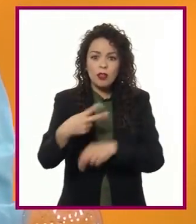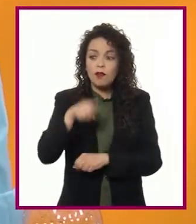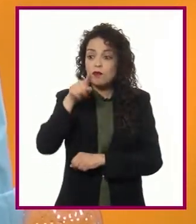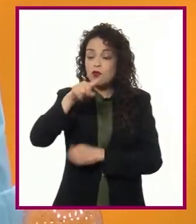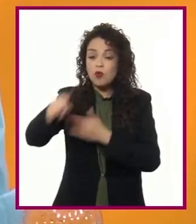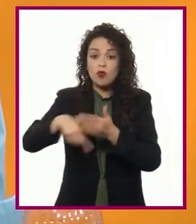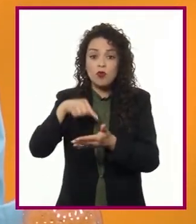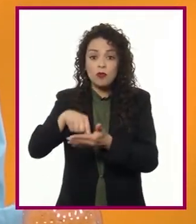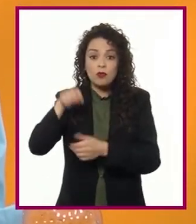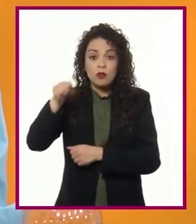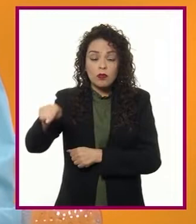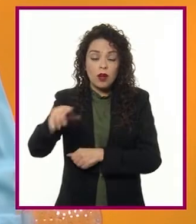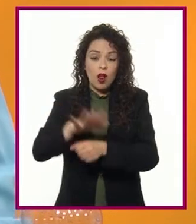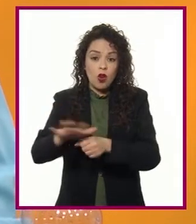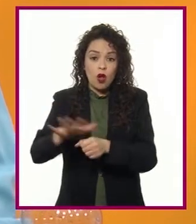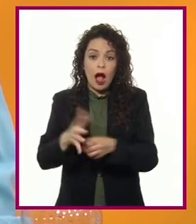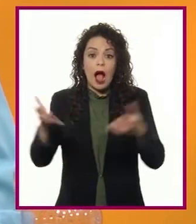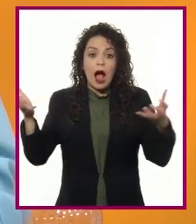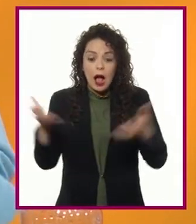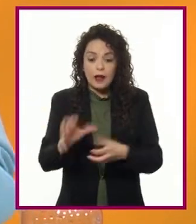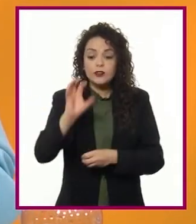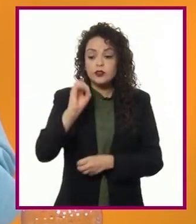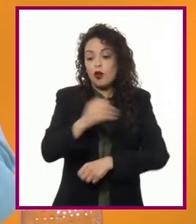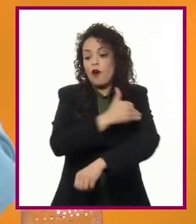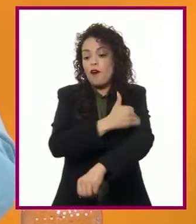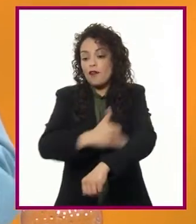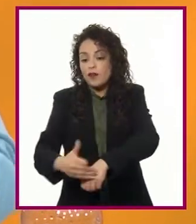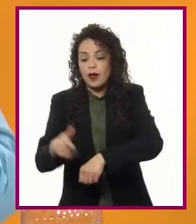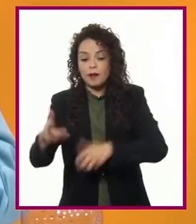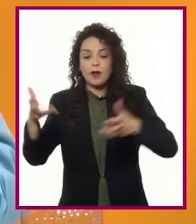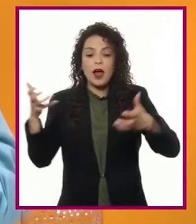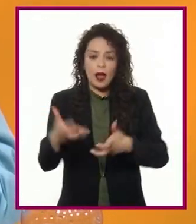o incluso familiar. Esto los